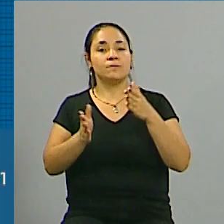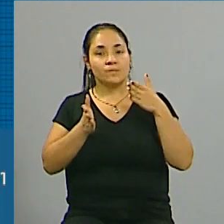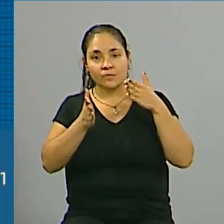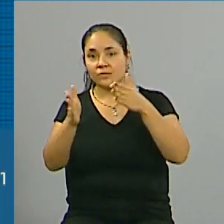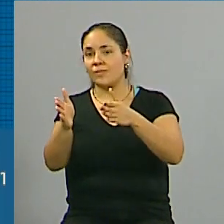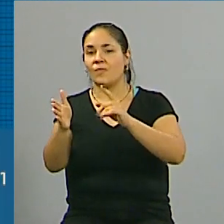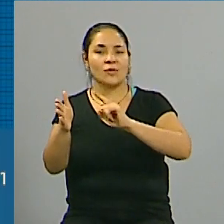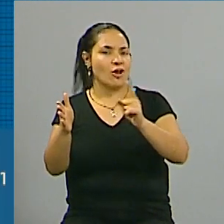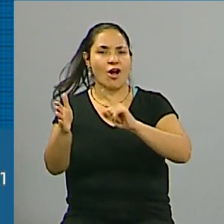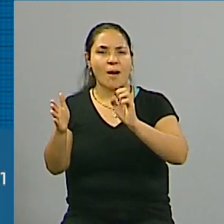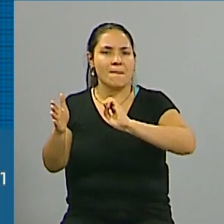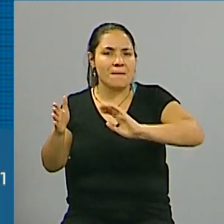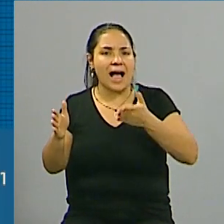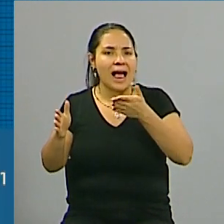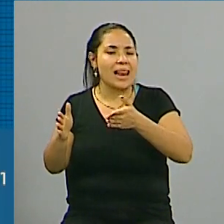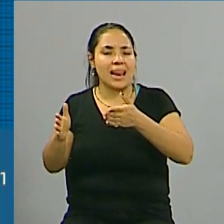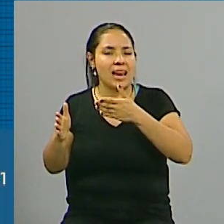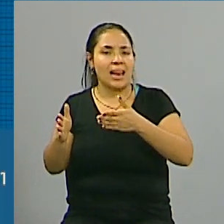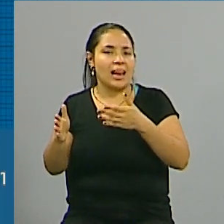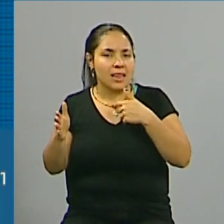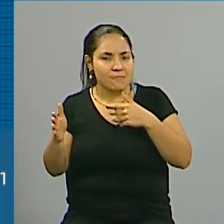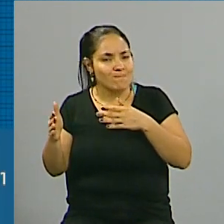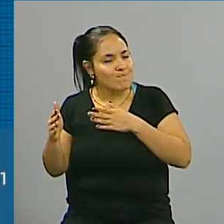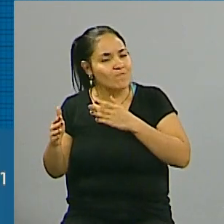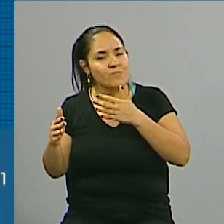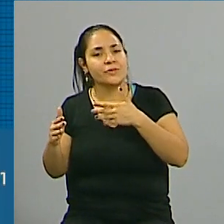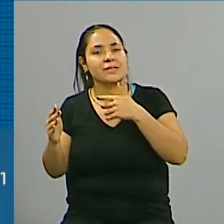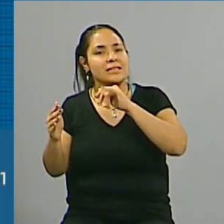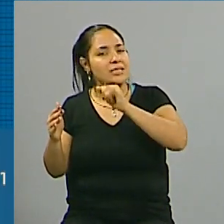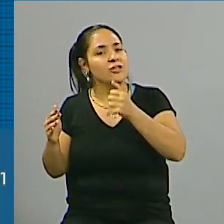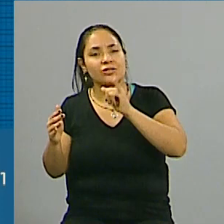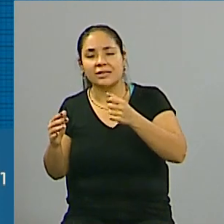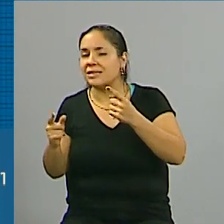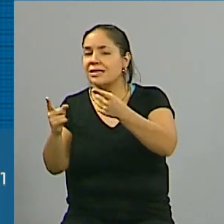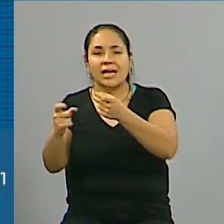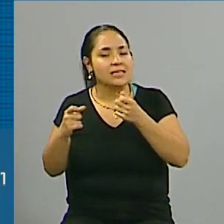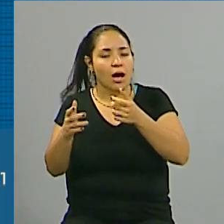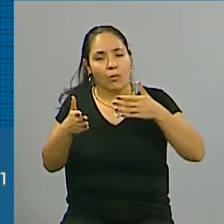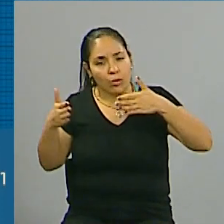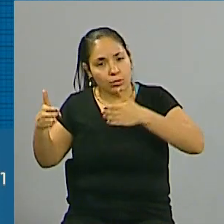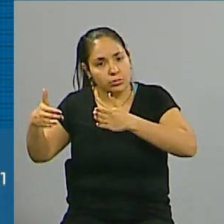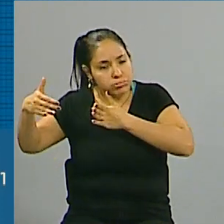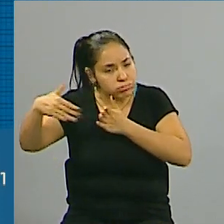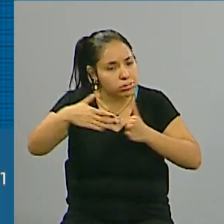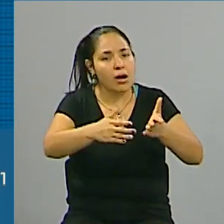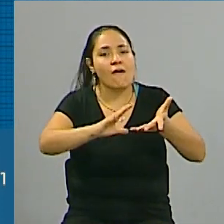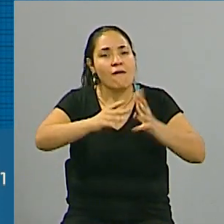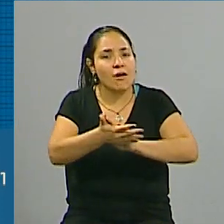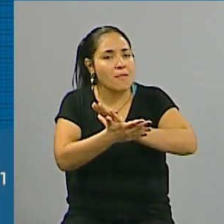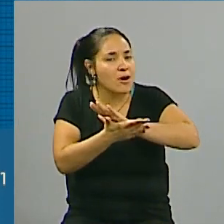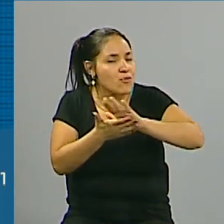vía, en la cual es necesario dar una vuelta de rosca para buscar una nueva forma